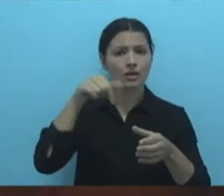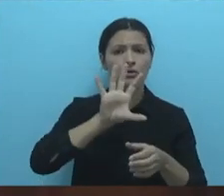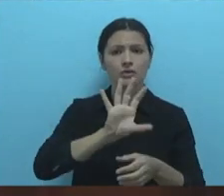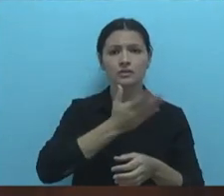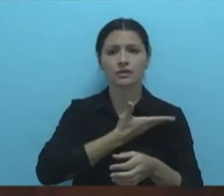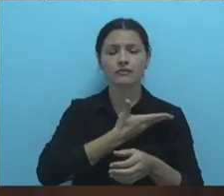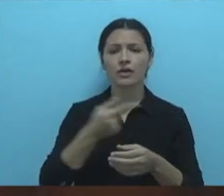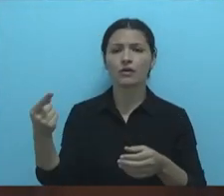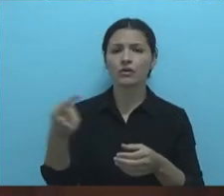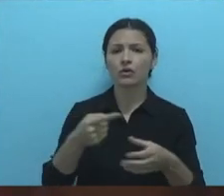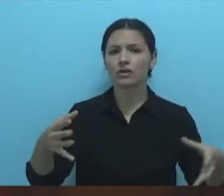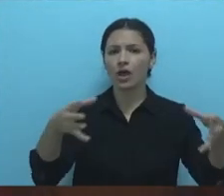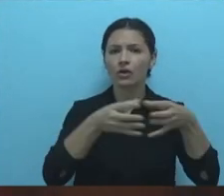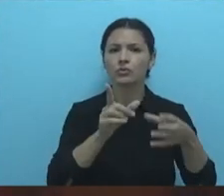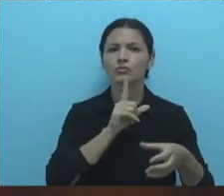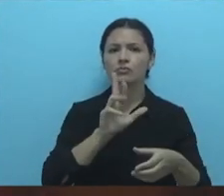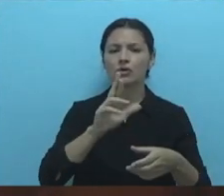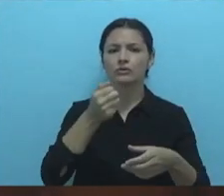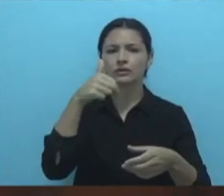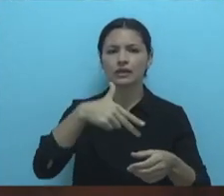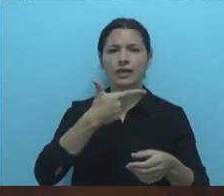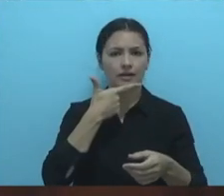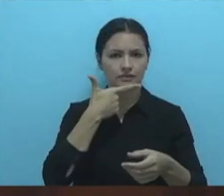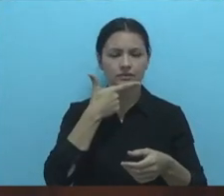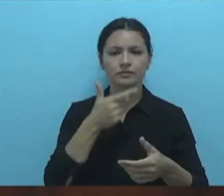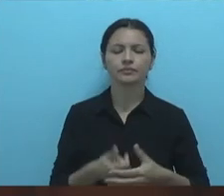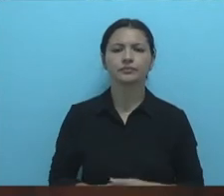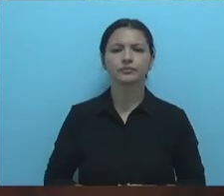contra integrantes de la comunidad travesti trans